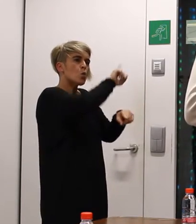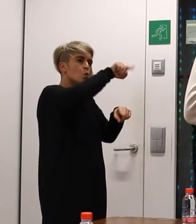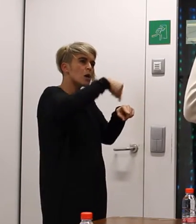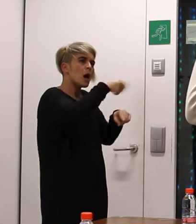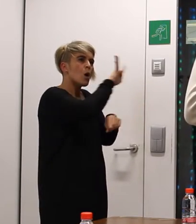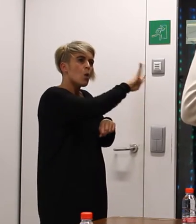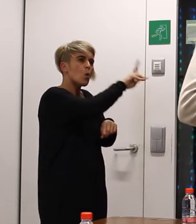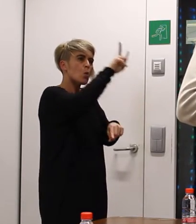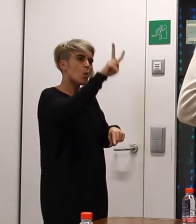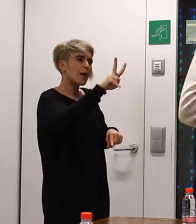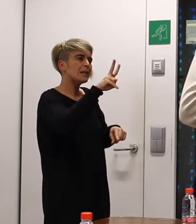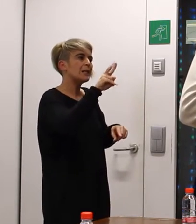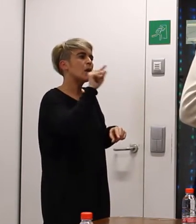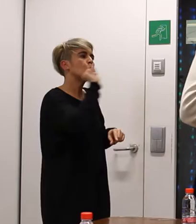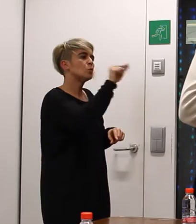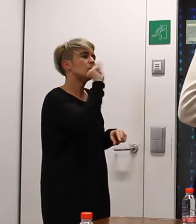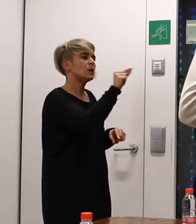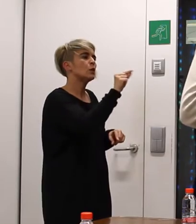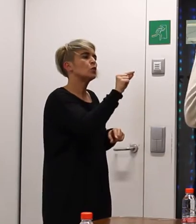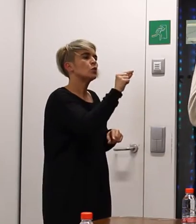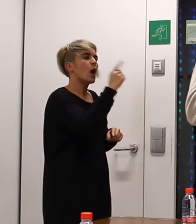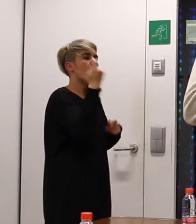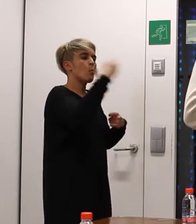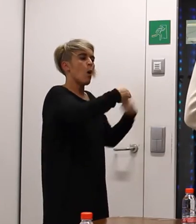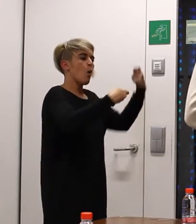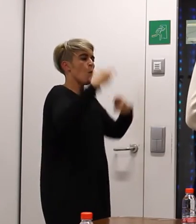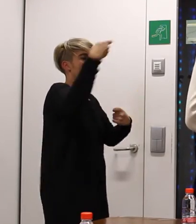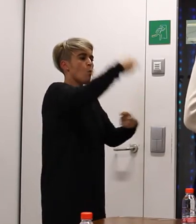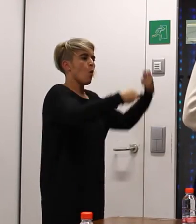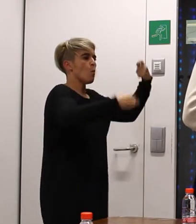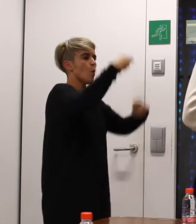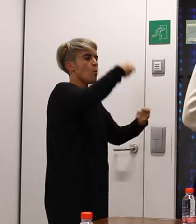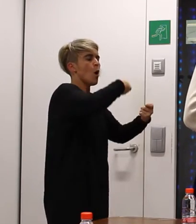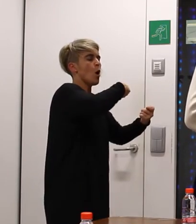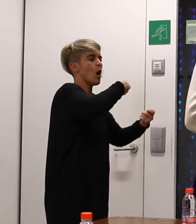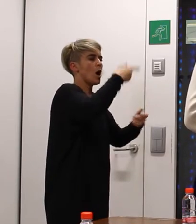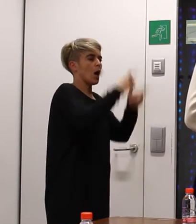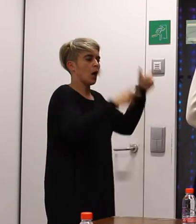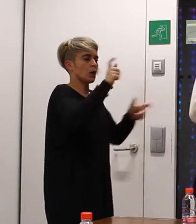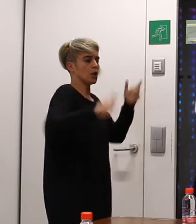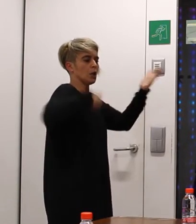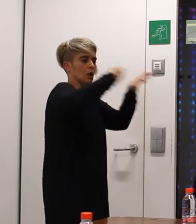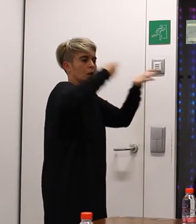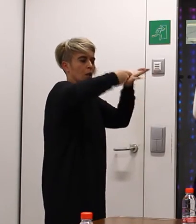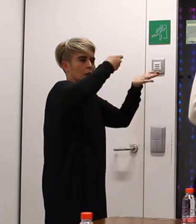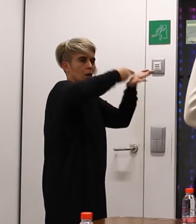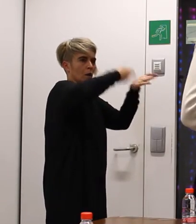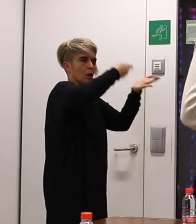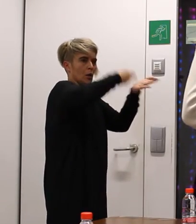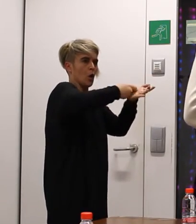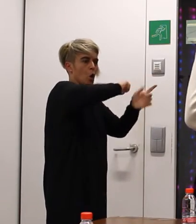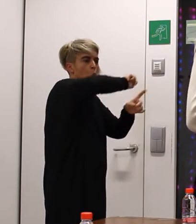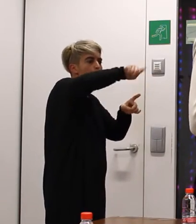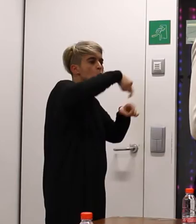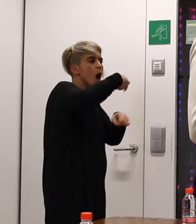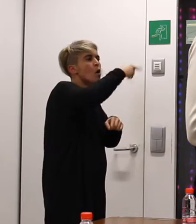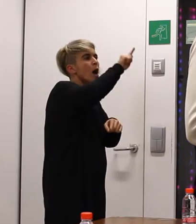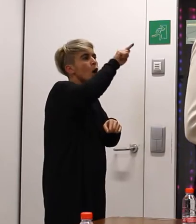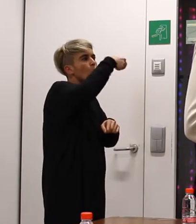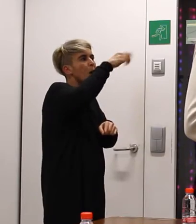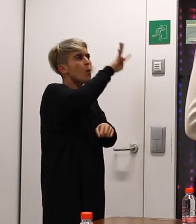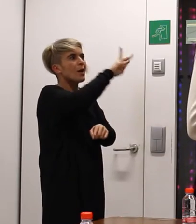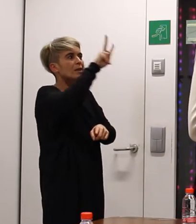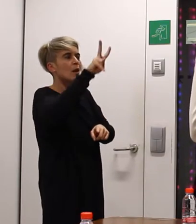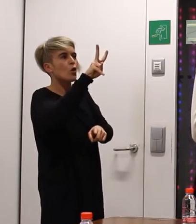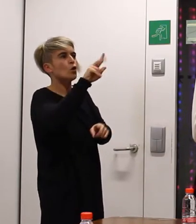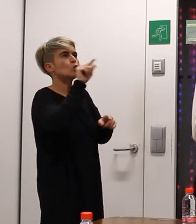y ya teníamos casi un millón de euros para comprar esta central. Pues la compramos y ahora mismo está produciendo energía verde, que al final de la película también nos da